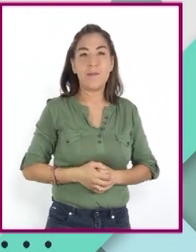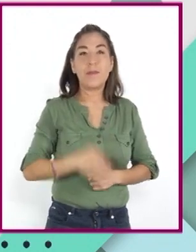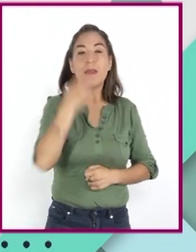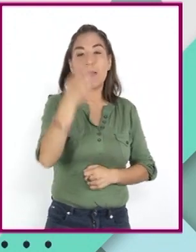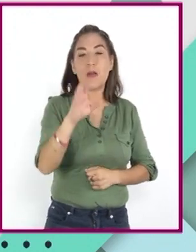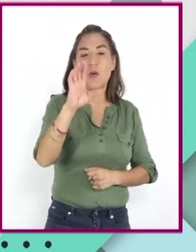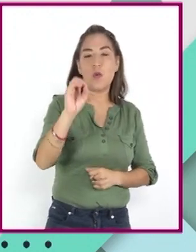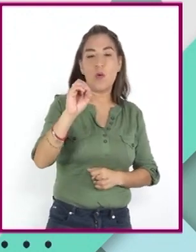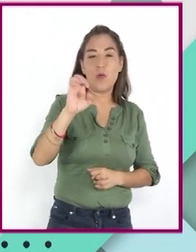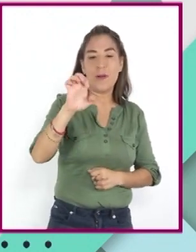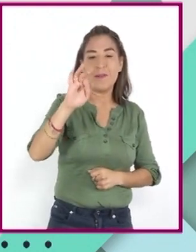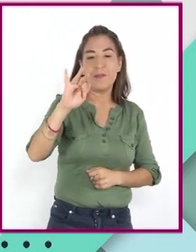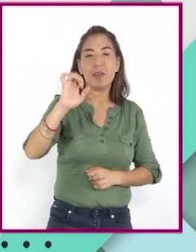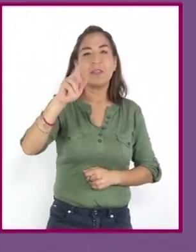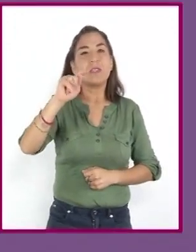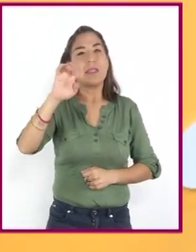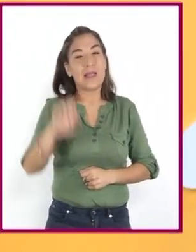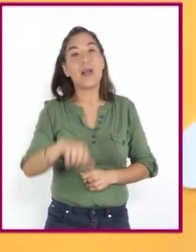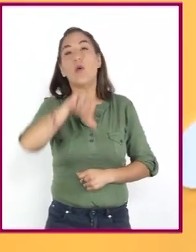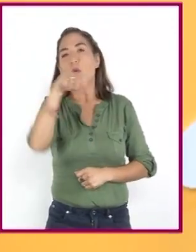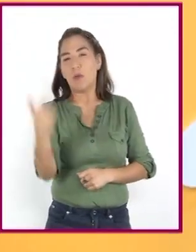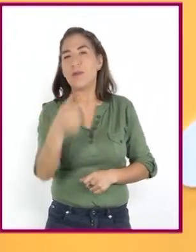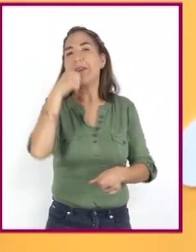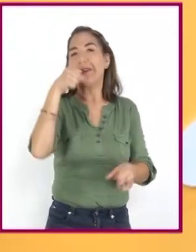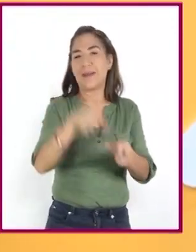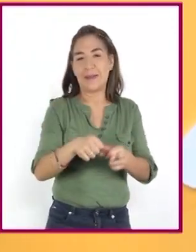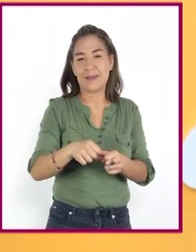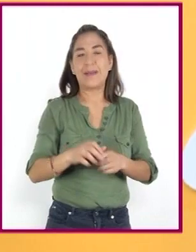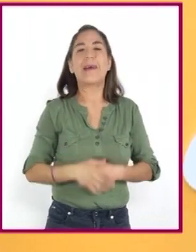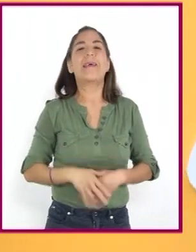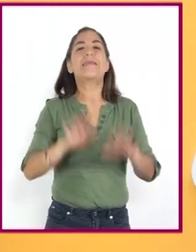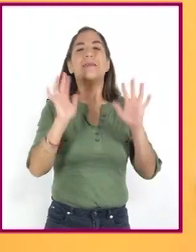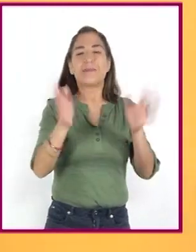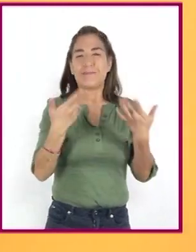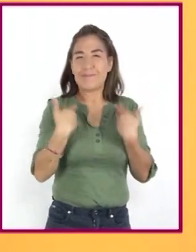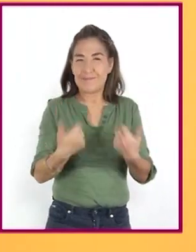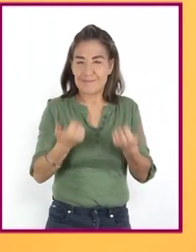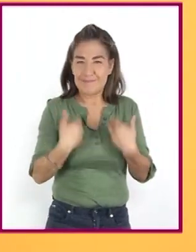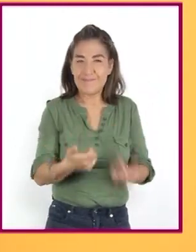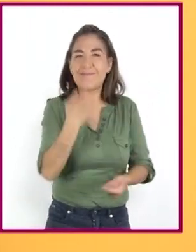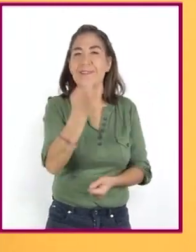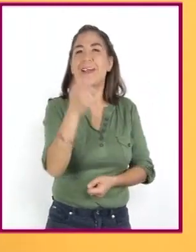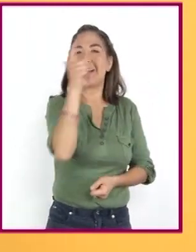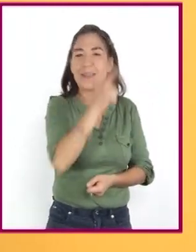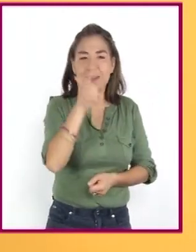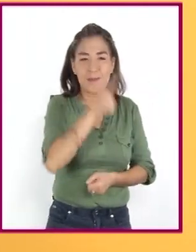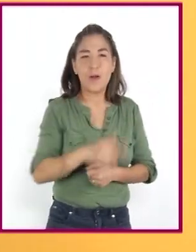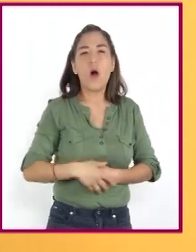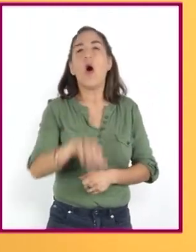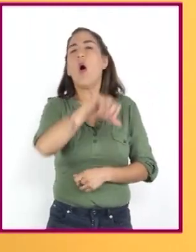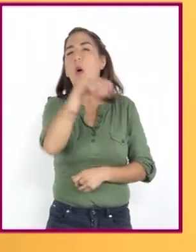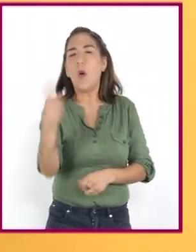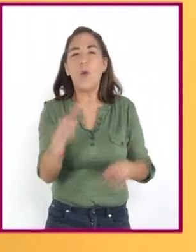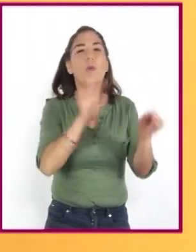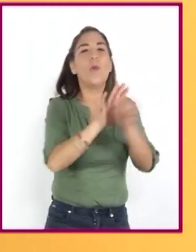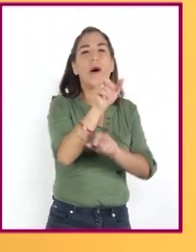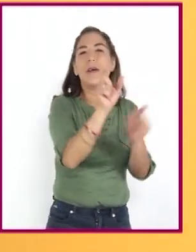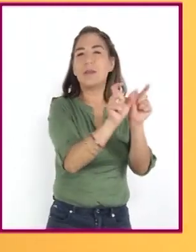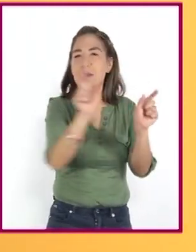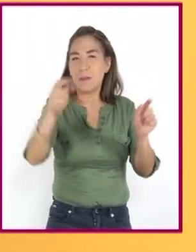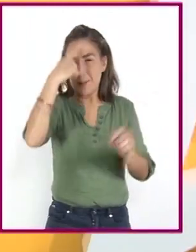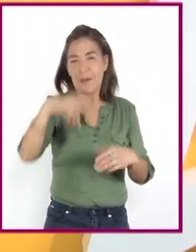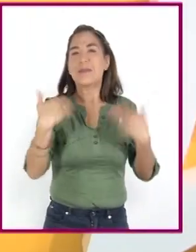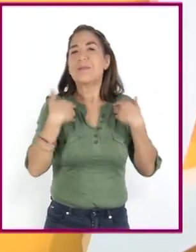coeficiente y luego la literal. Me parece que vamos entendiendo este lenguaje. ¿Nos da otro enunciado para traducirlo,